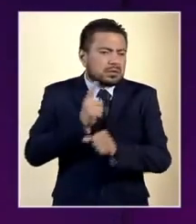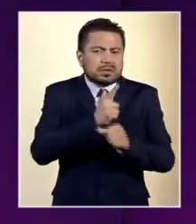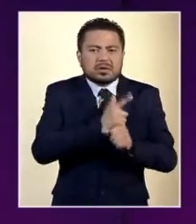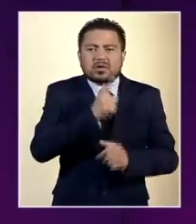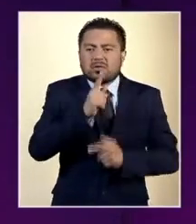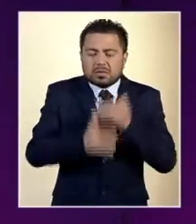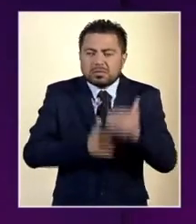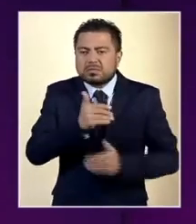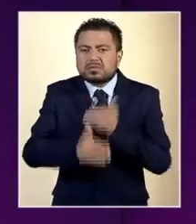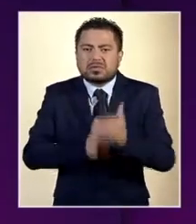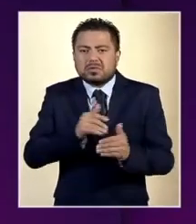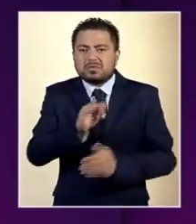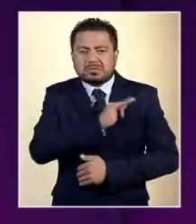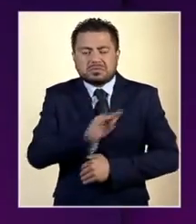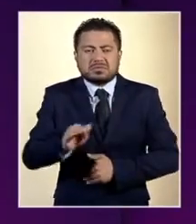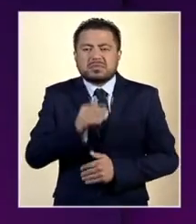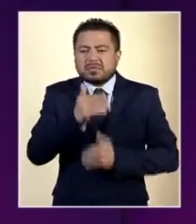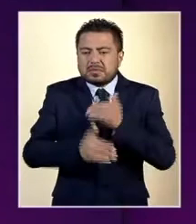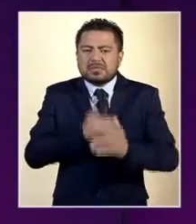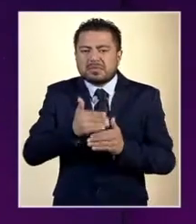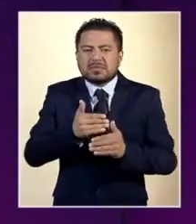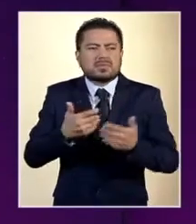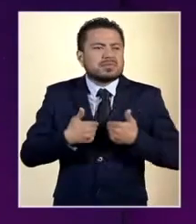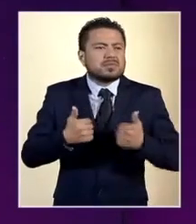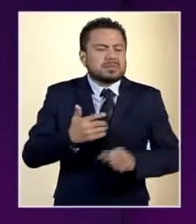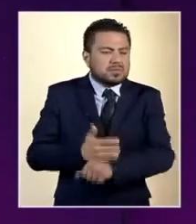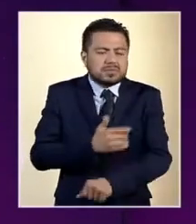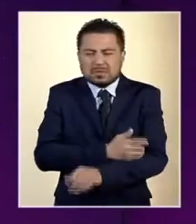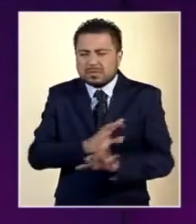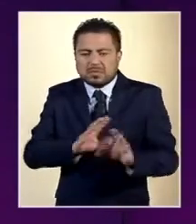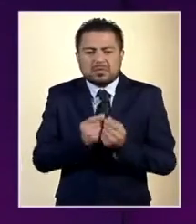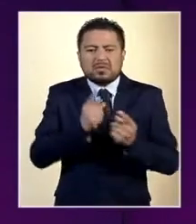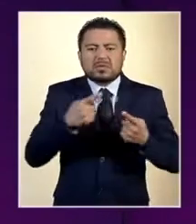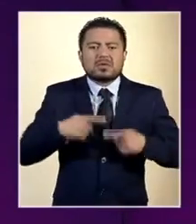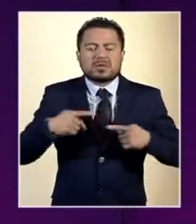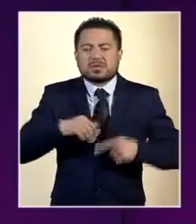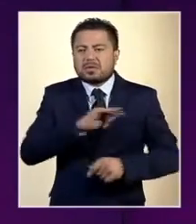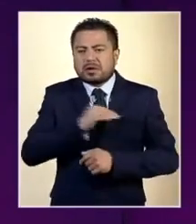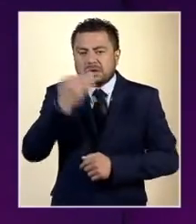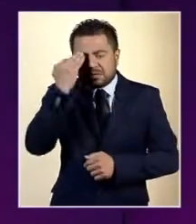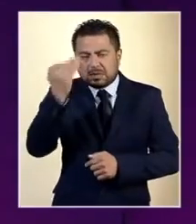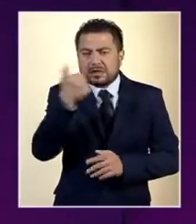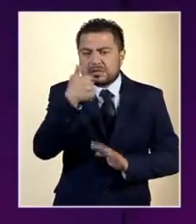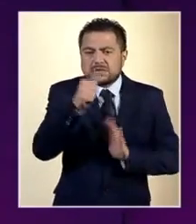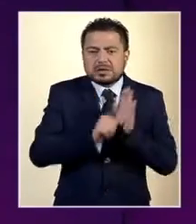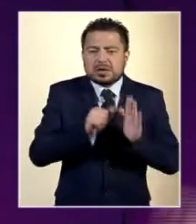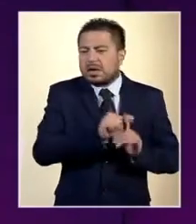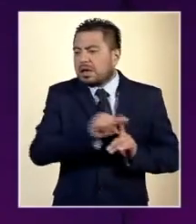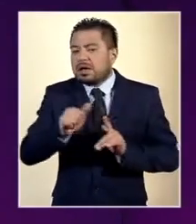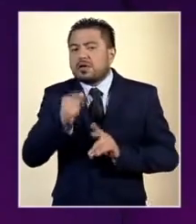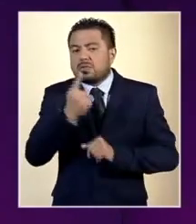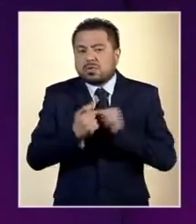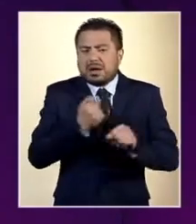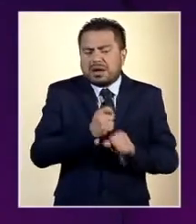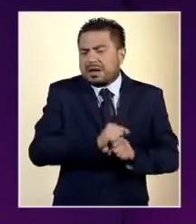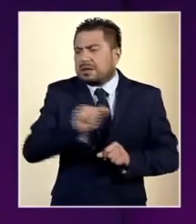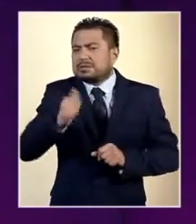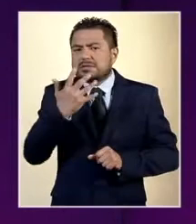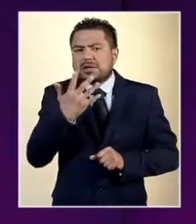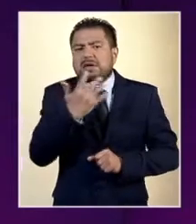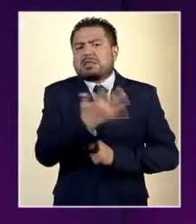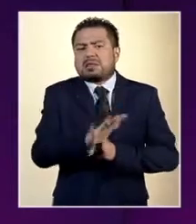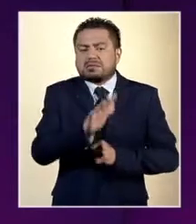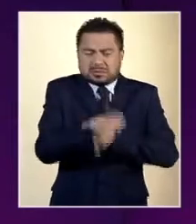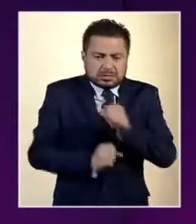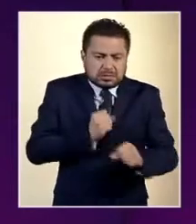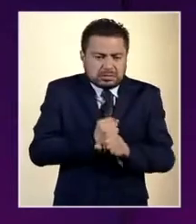vez el proceso de acompañamiento con una persona puede durar de 6 meses a 1 año, hasta 5 años, hasta 10 años,